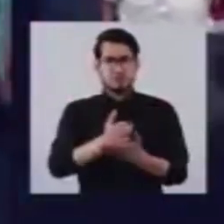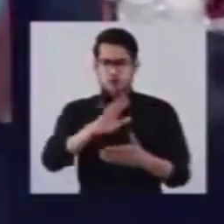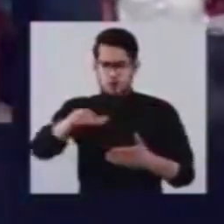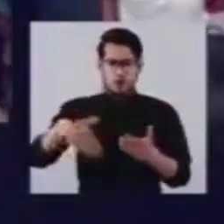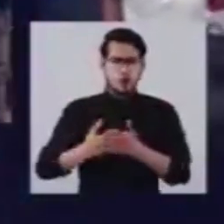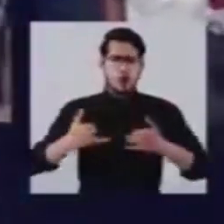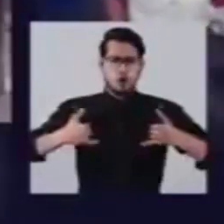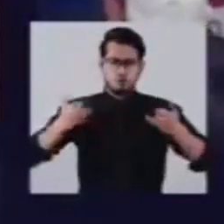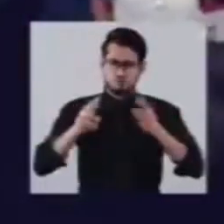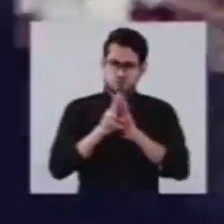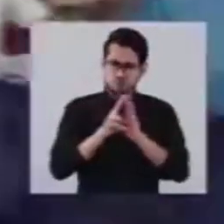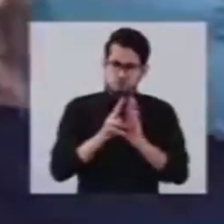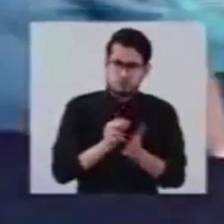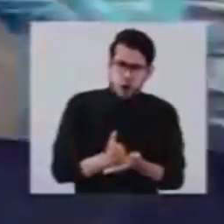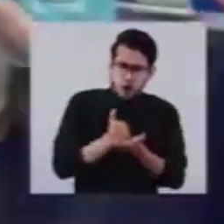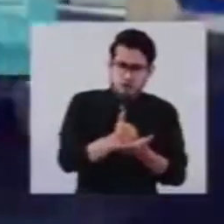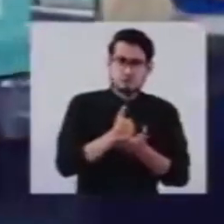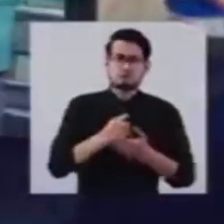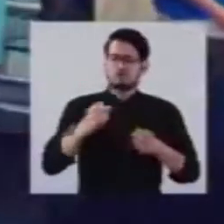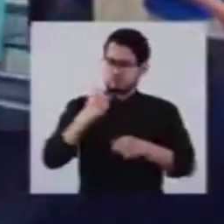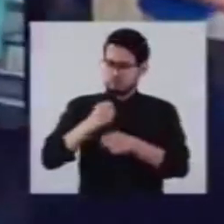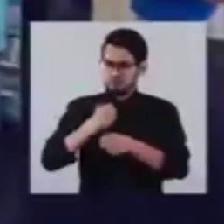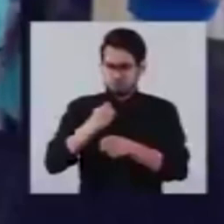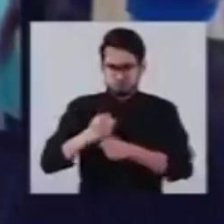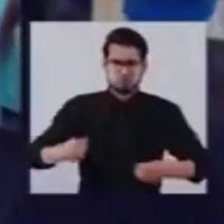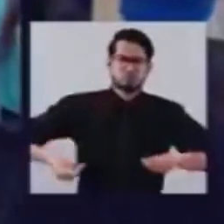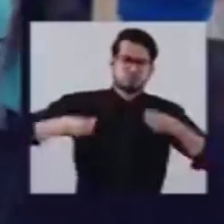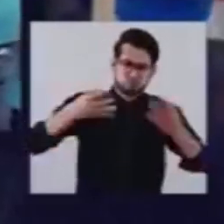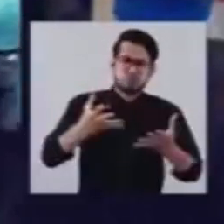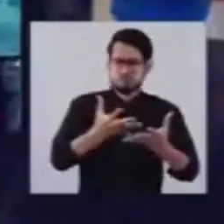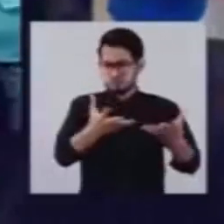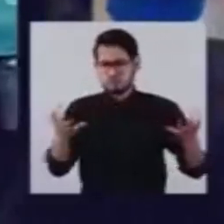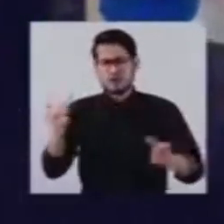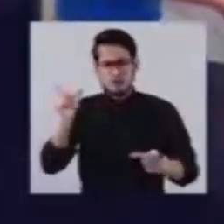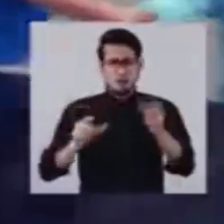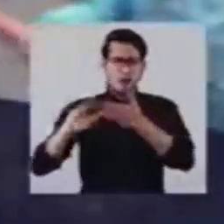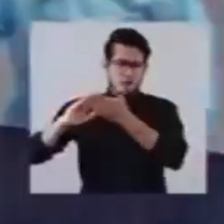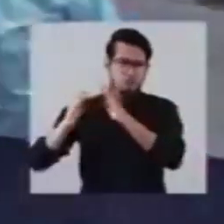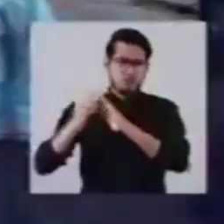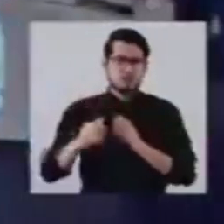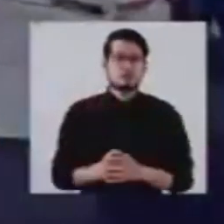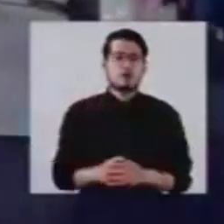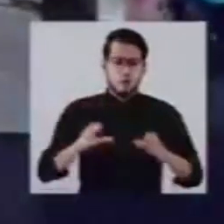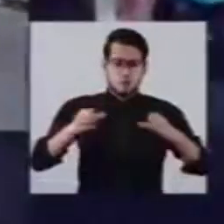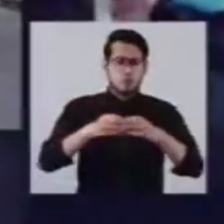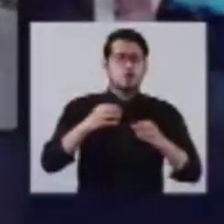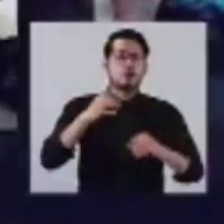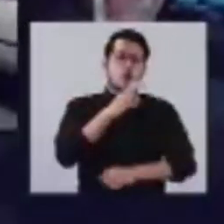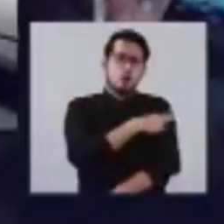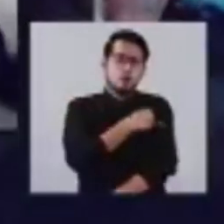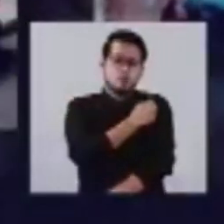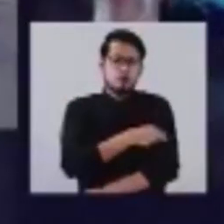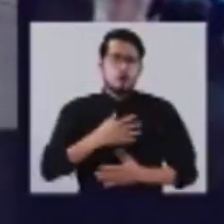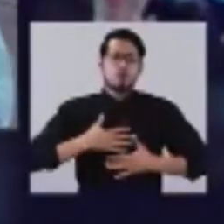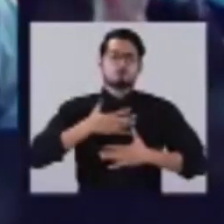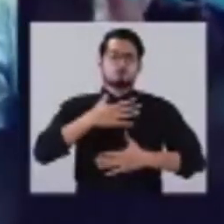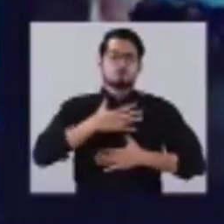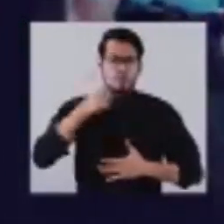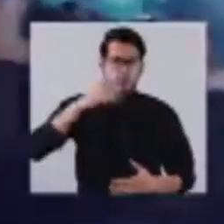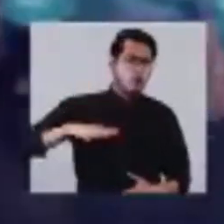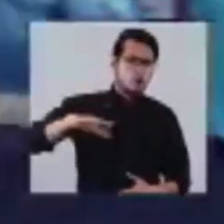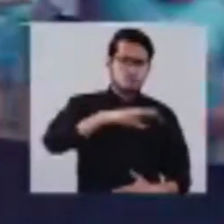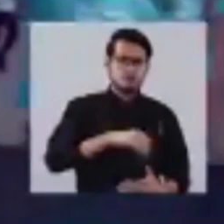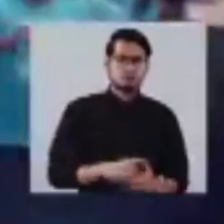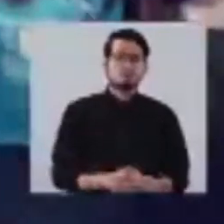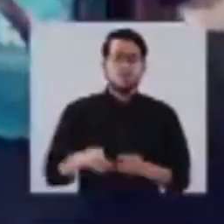Cero, con el voluntariado juvenil, empleo masivo, con trabajo vecinal y rural, postas COVID y oxígeno para